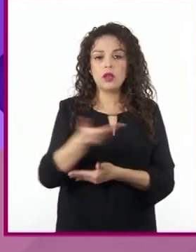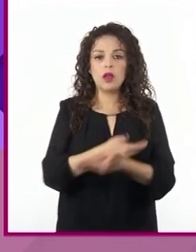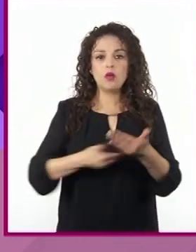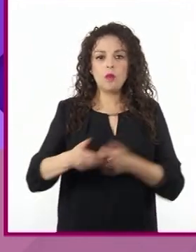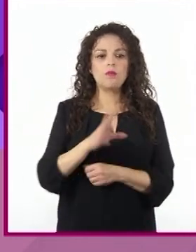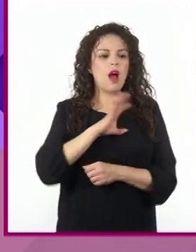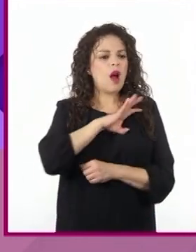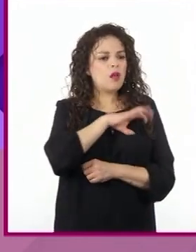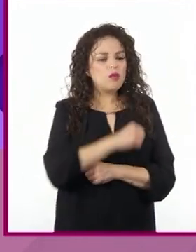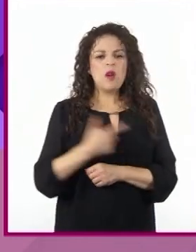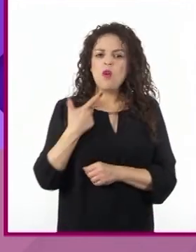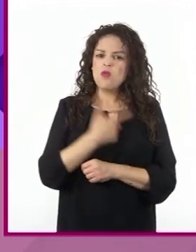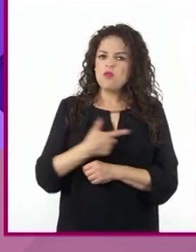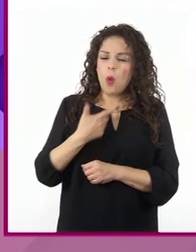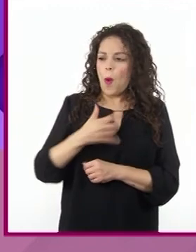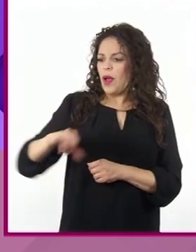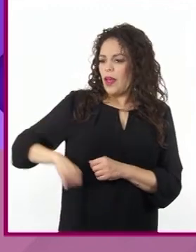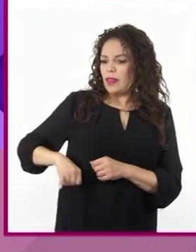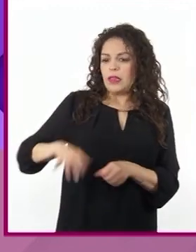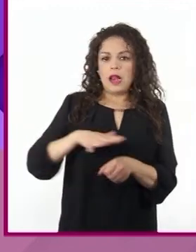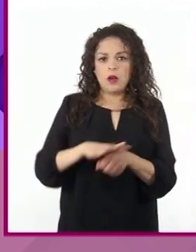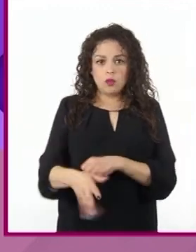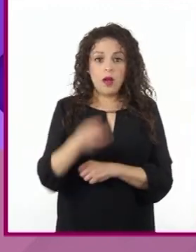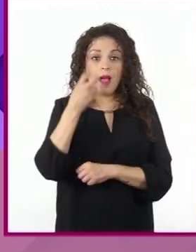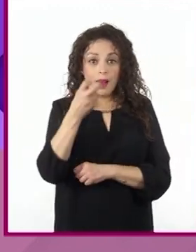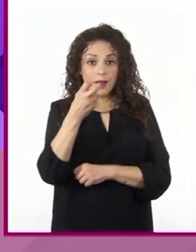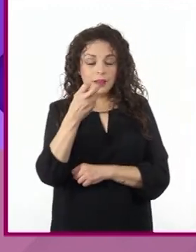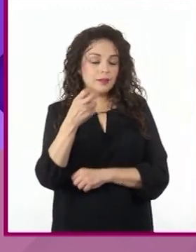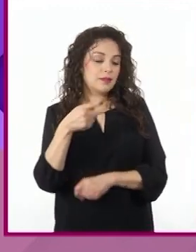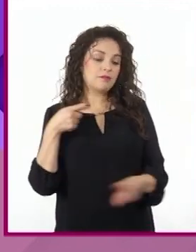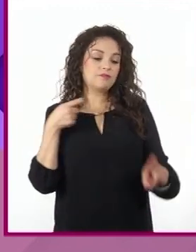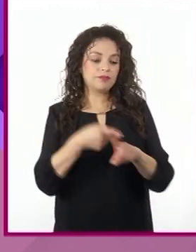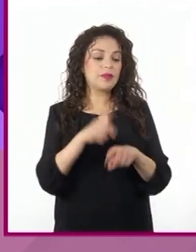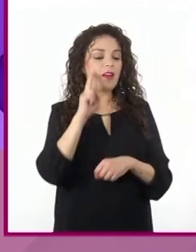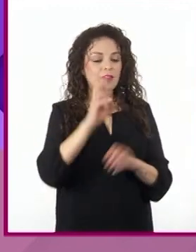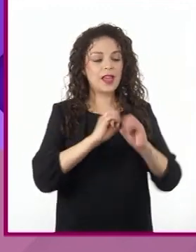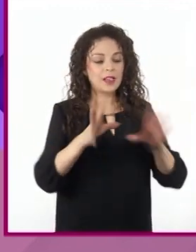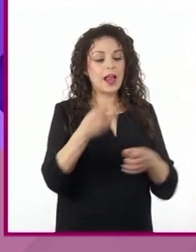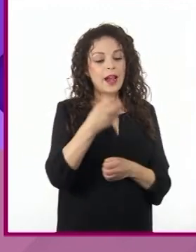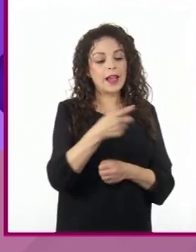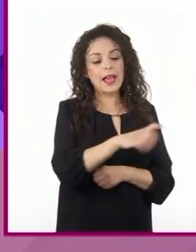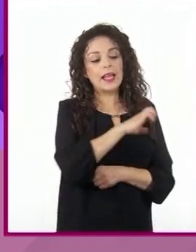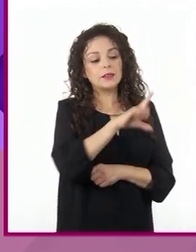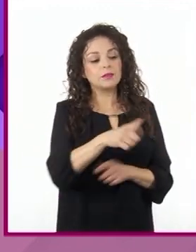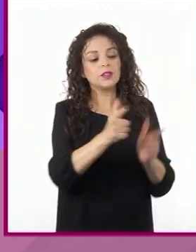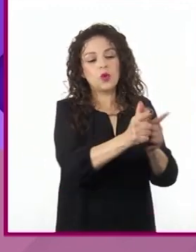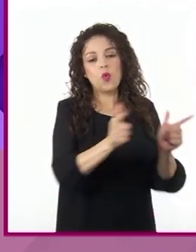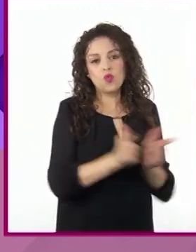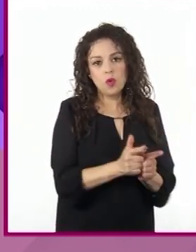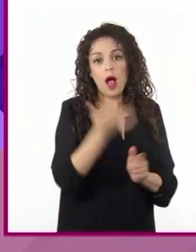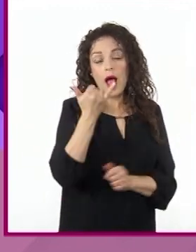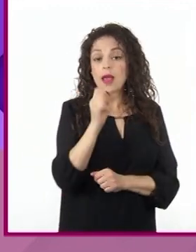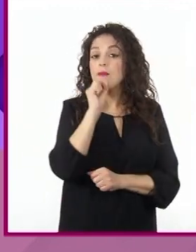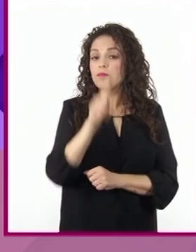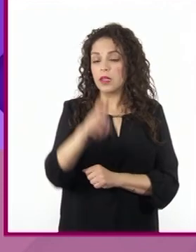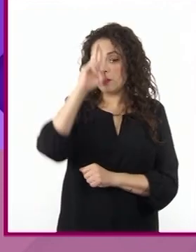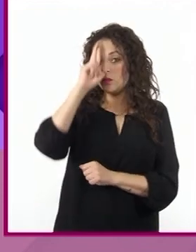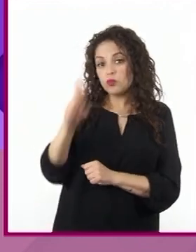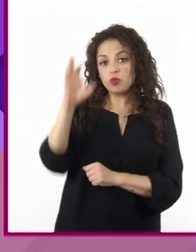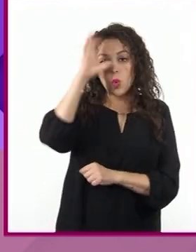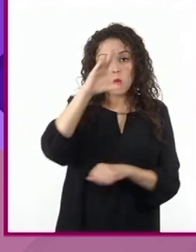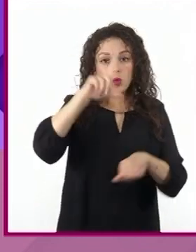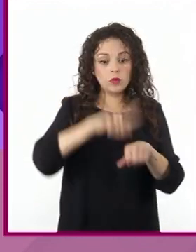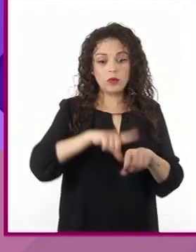costumbres que las y los distinguen como grupo. Y a la vez se aprende a respetar la cultura de las y